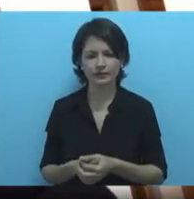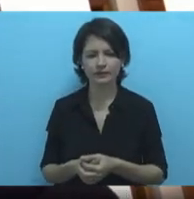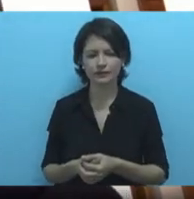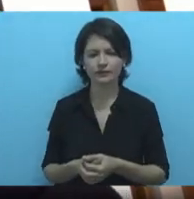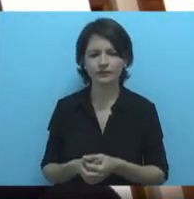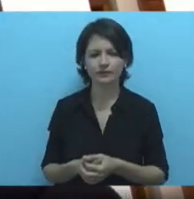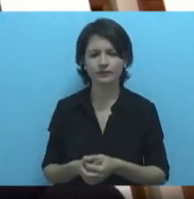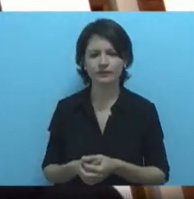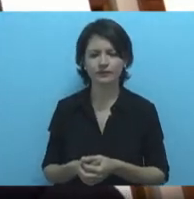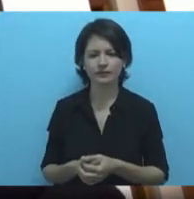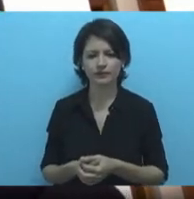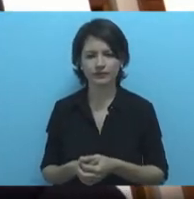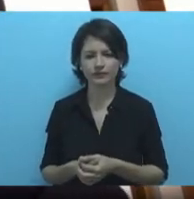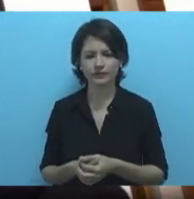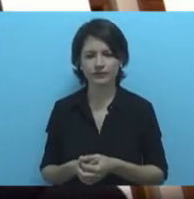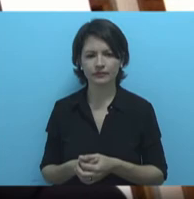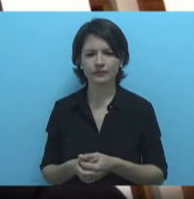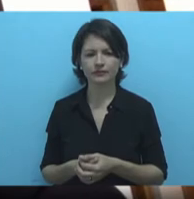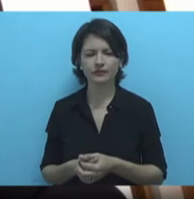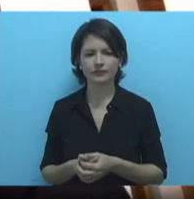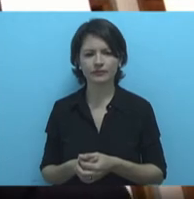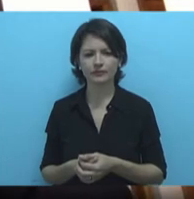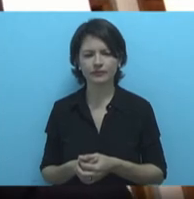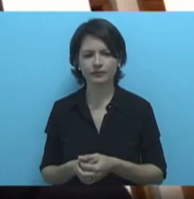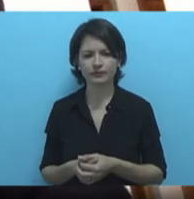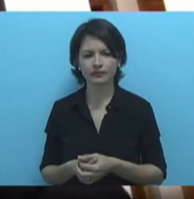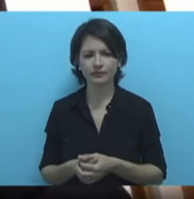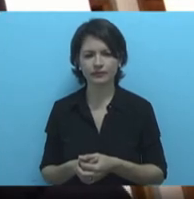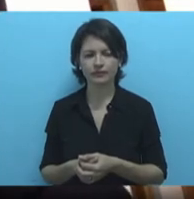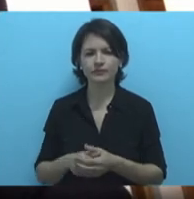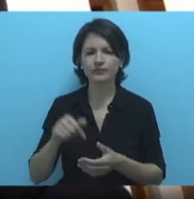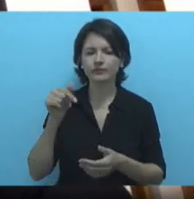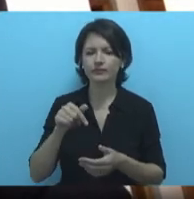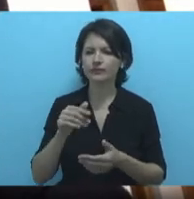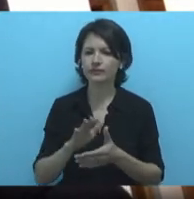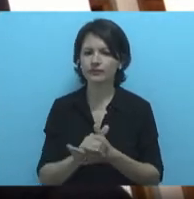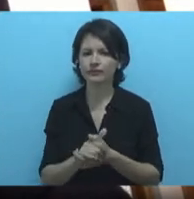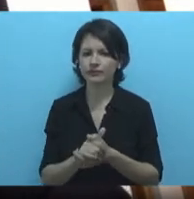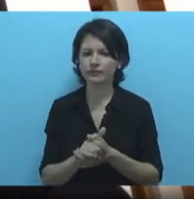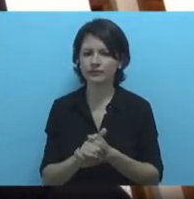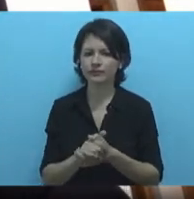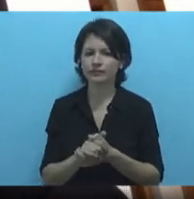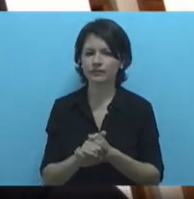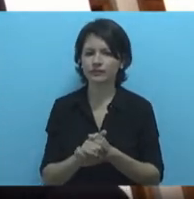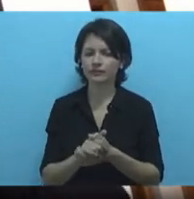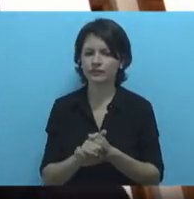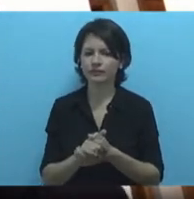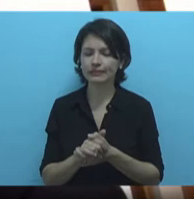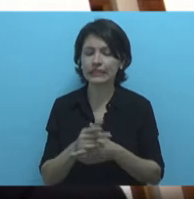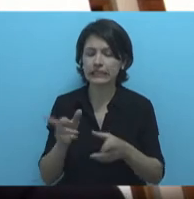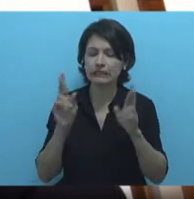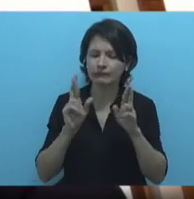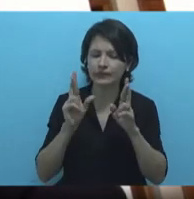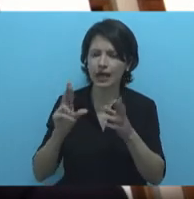para hoy tener al menos esta media sanción y esperando que la cámara de senadores de la provincia de santa fe